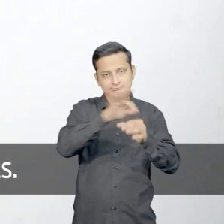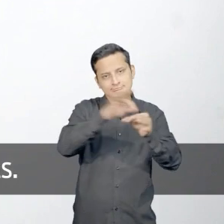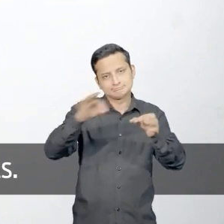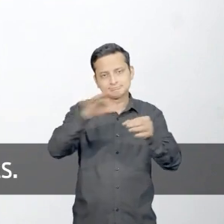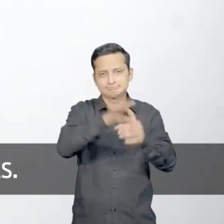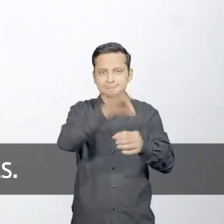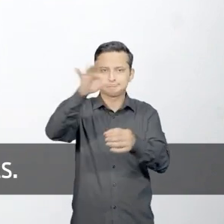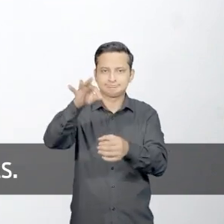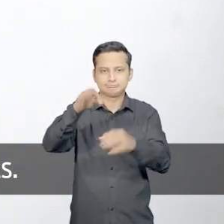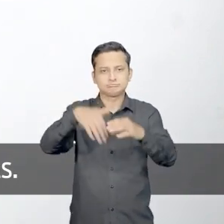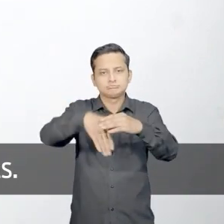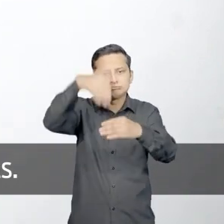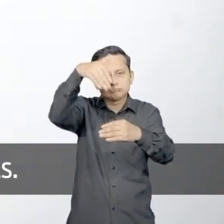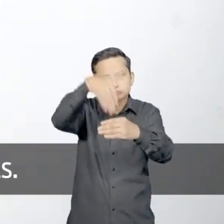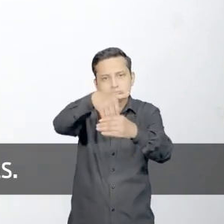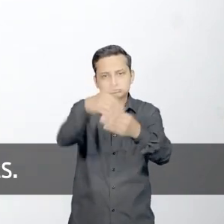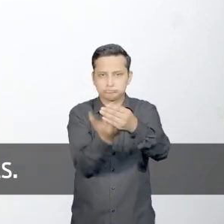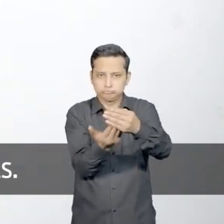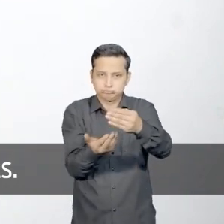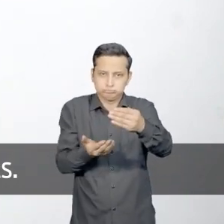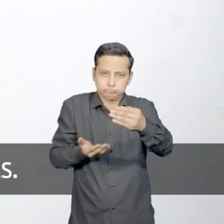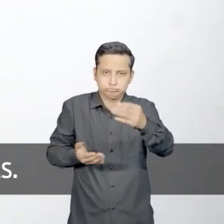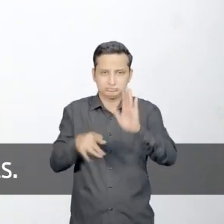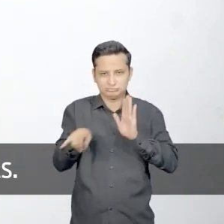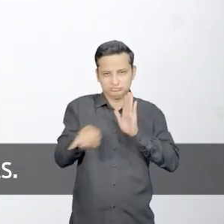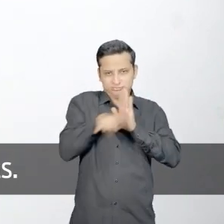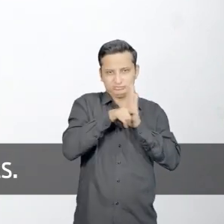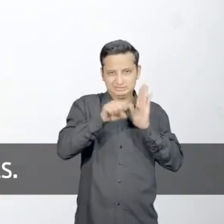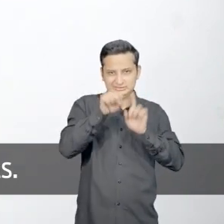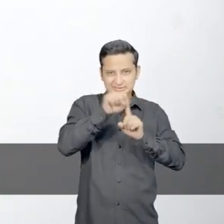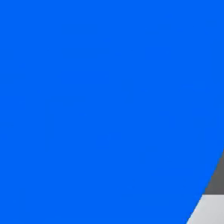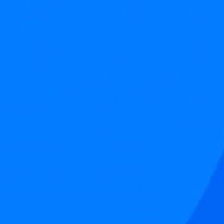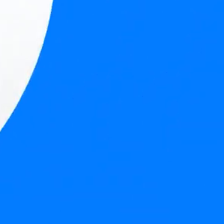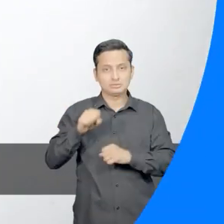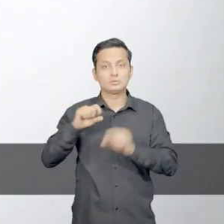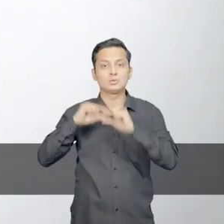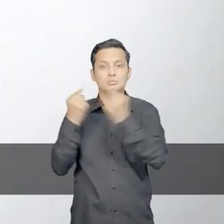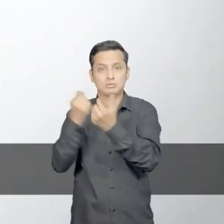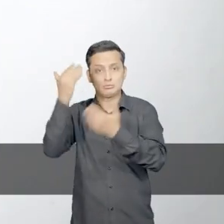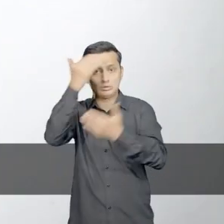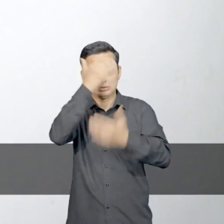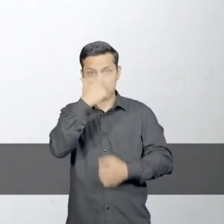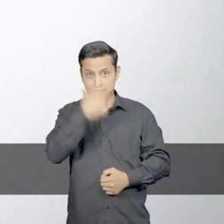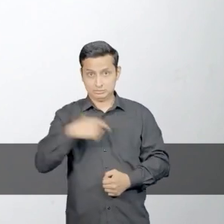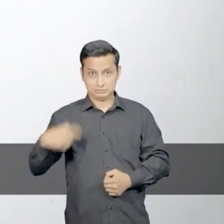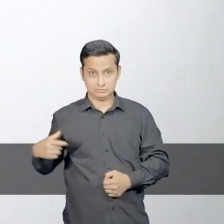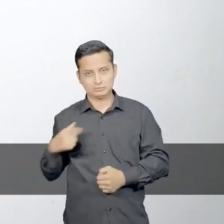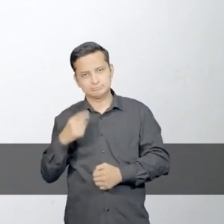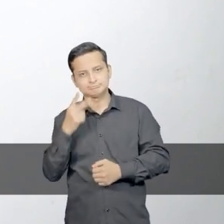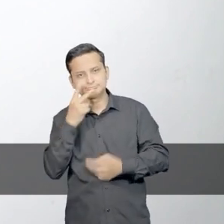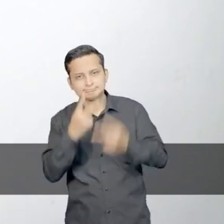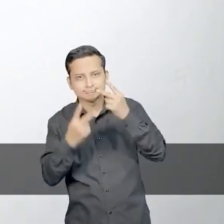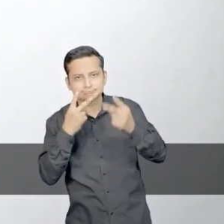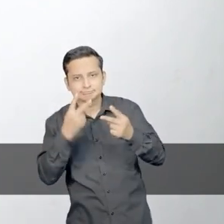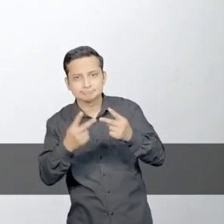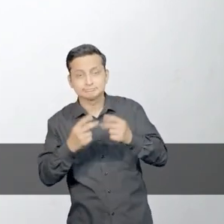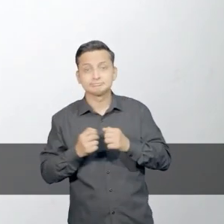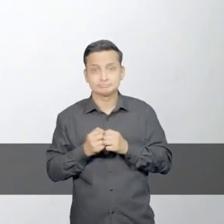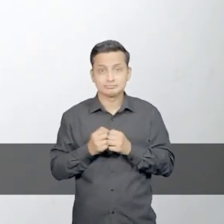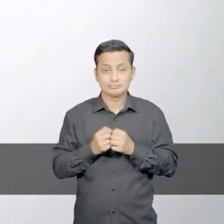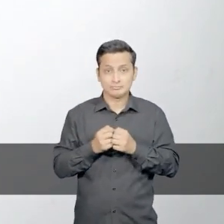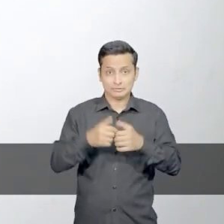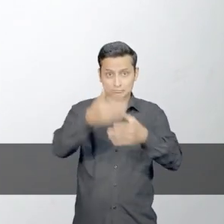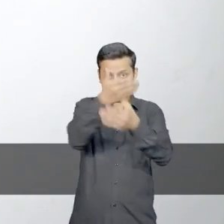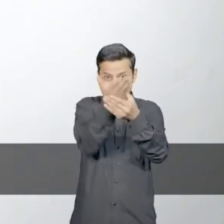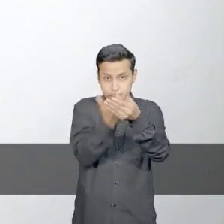en presencia de los delegados de las organizaciones políticas. El acta inmediatamente será publicada